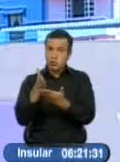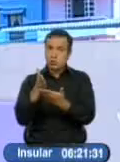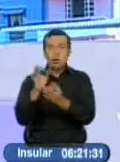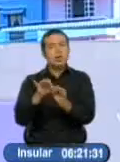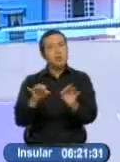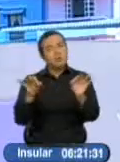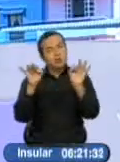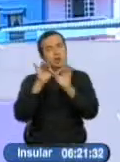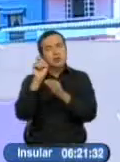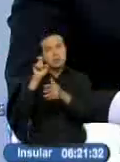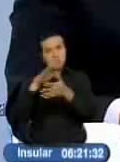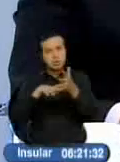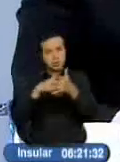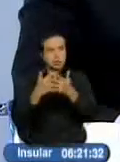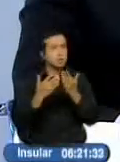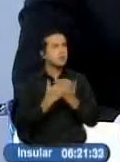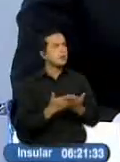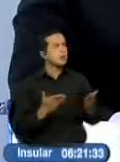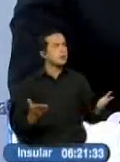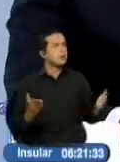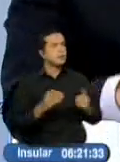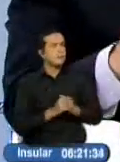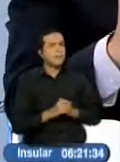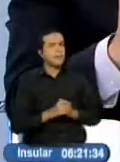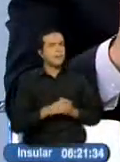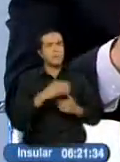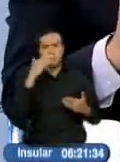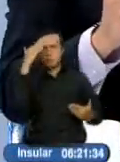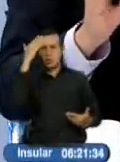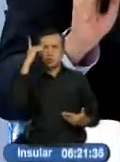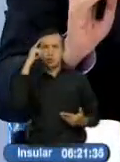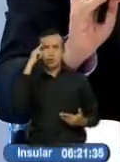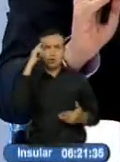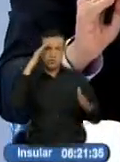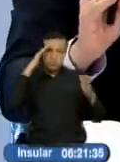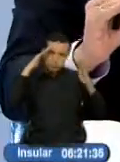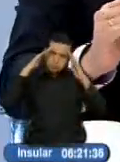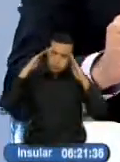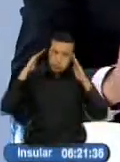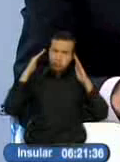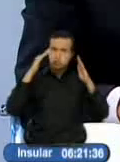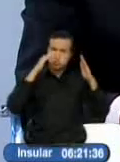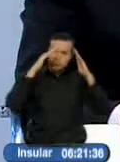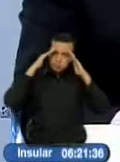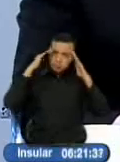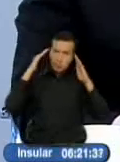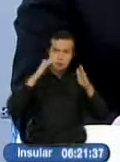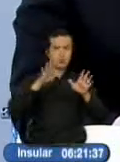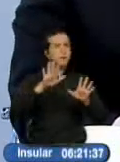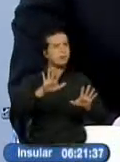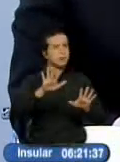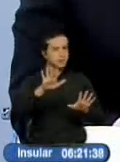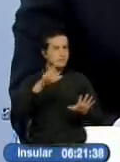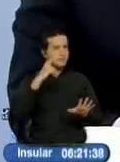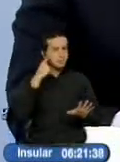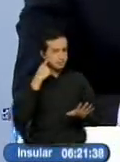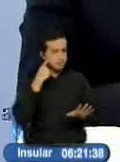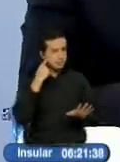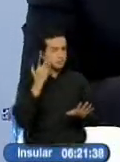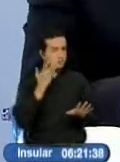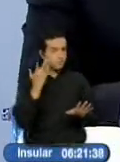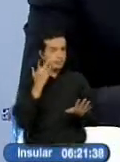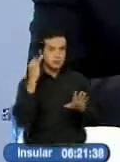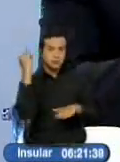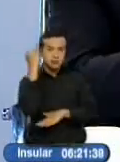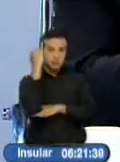imprescindible. Ahora, pero en ese sentido, de pronto la política del gobierno no está direccionada a determinar, es decir, a ver, porque en el